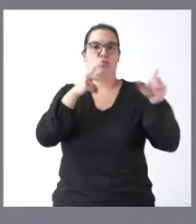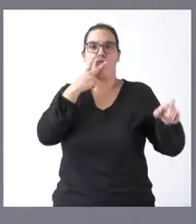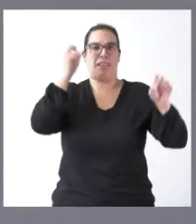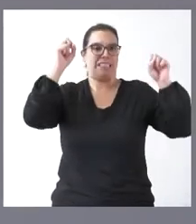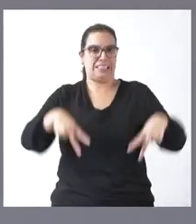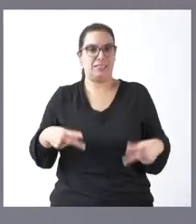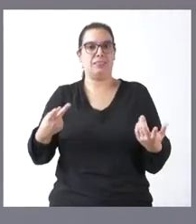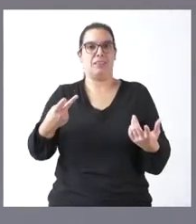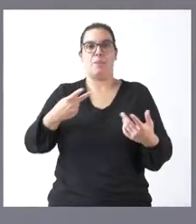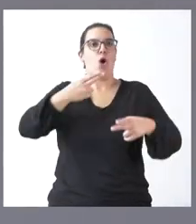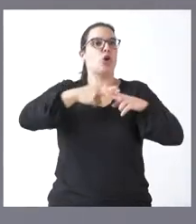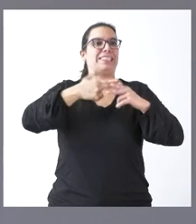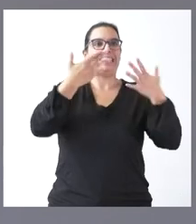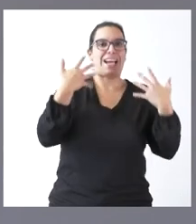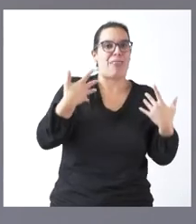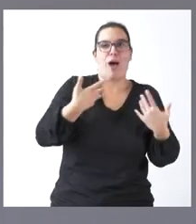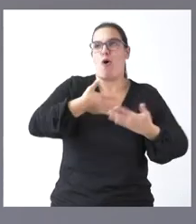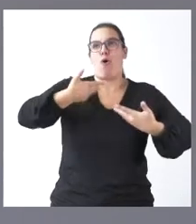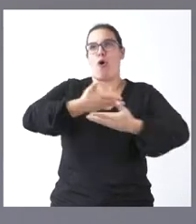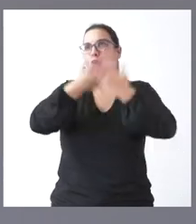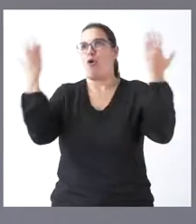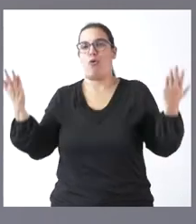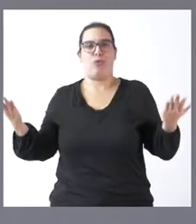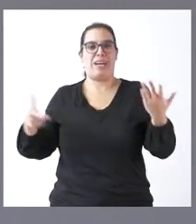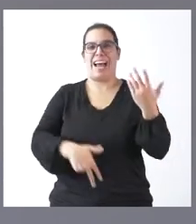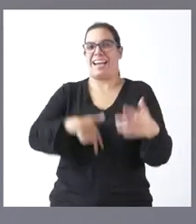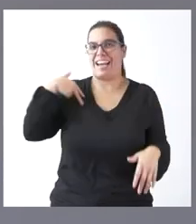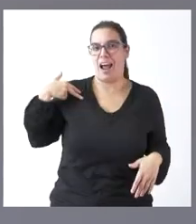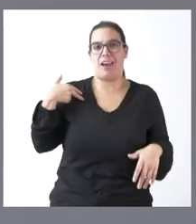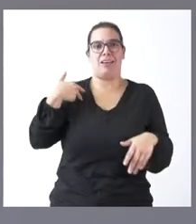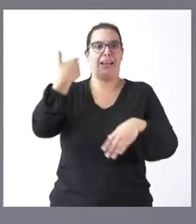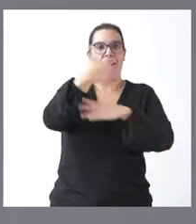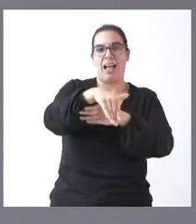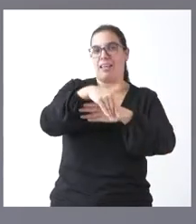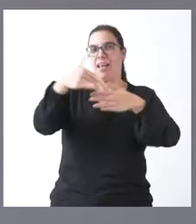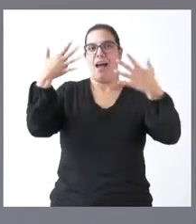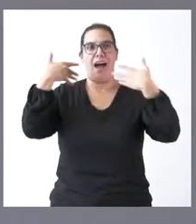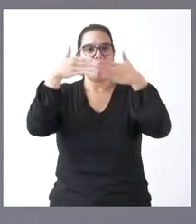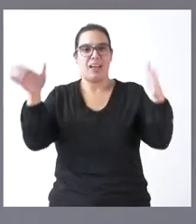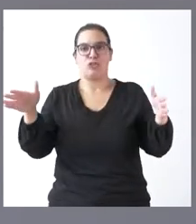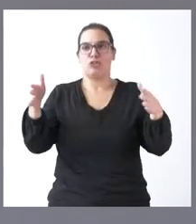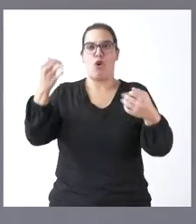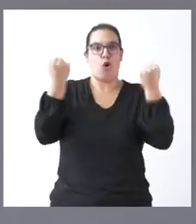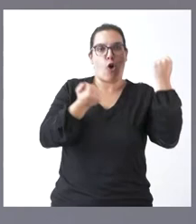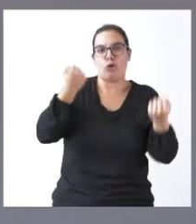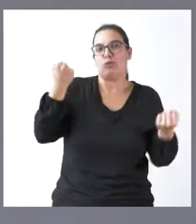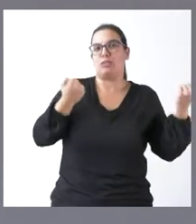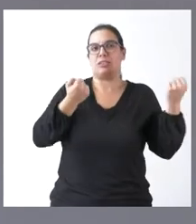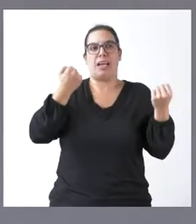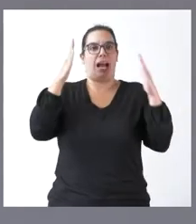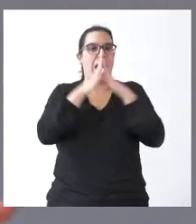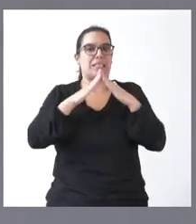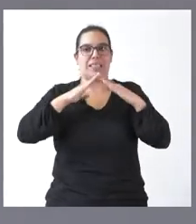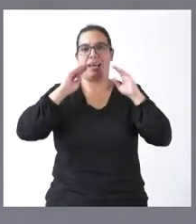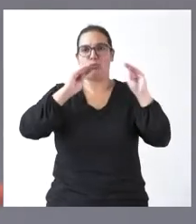en las Terrazas y dejara de fumar en espacios abiertos y dejar a fumar en las calles dejar de fumar en el coche y dejar de fumar en su casa